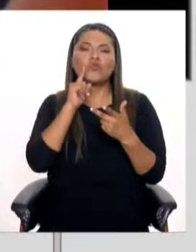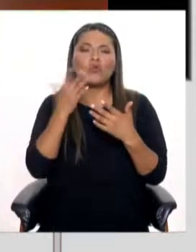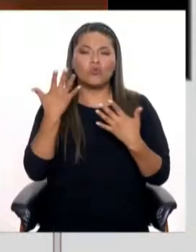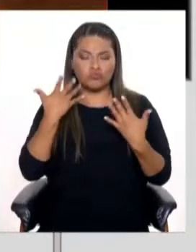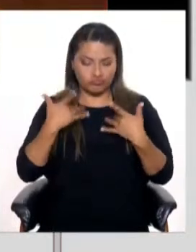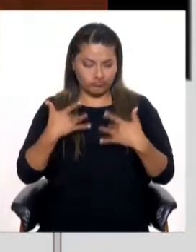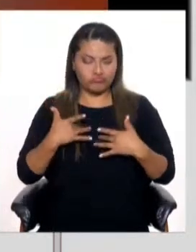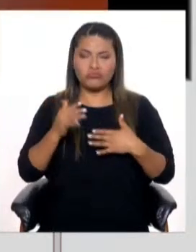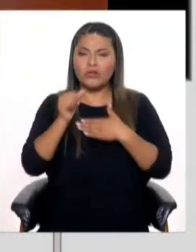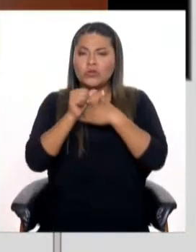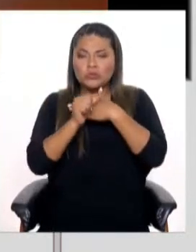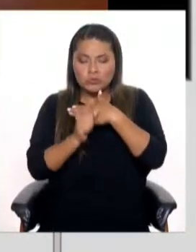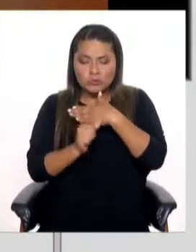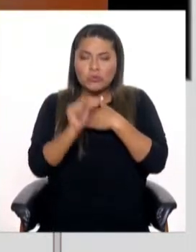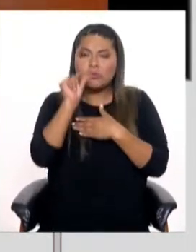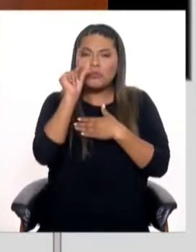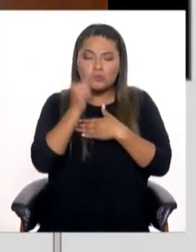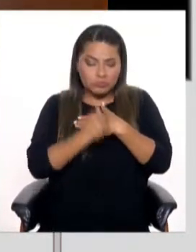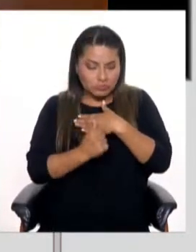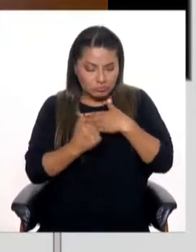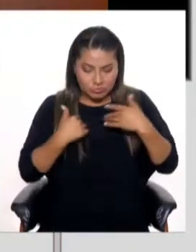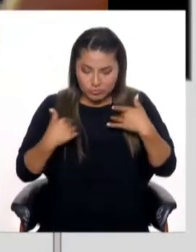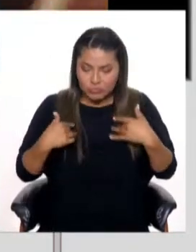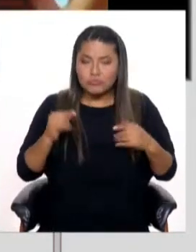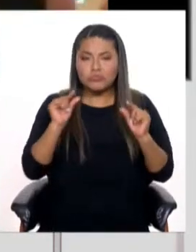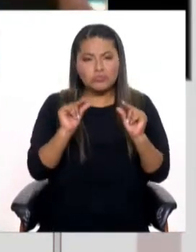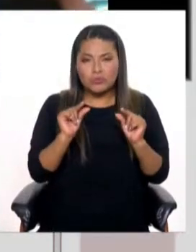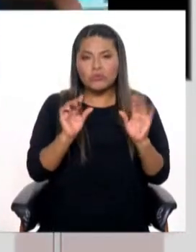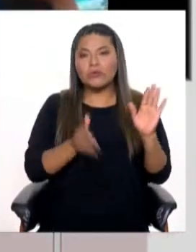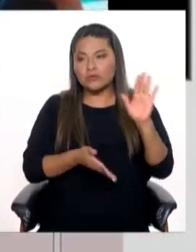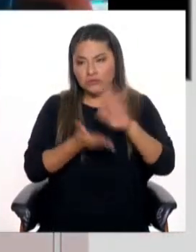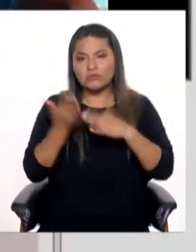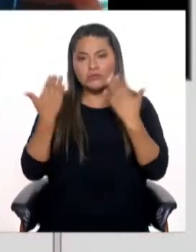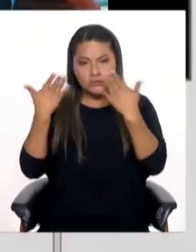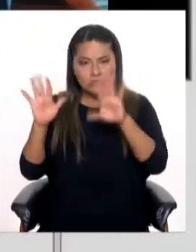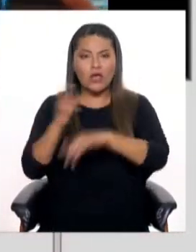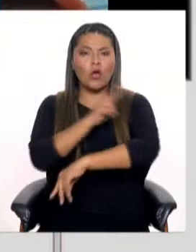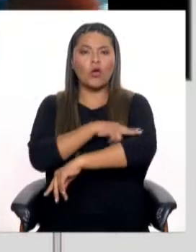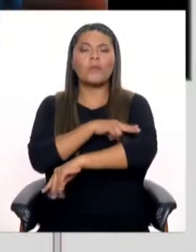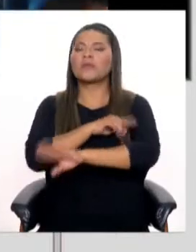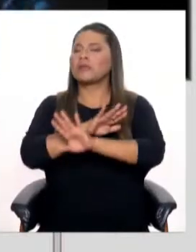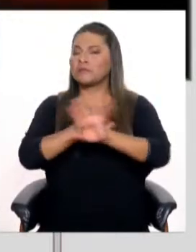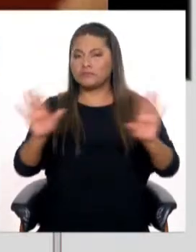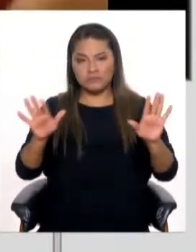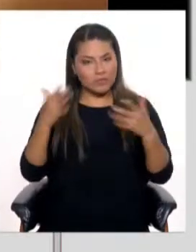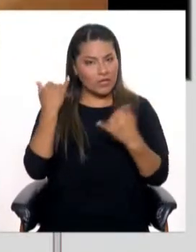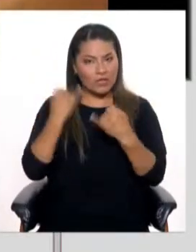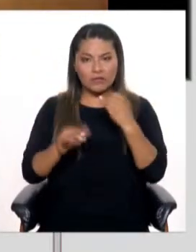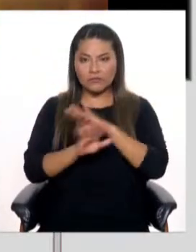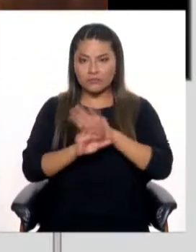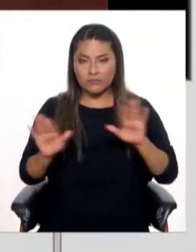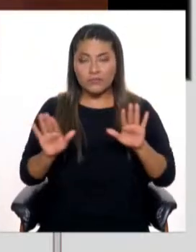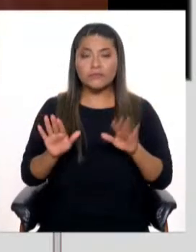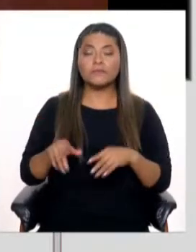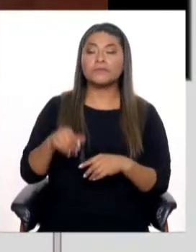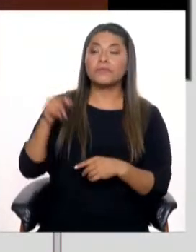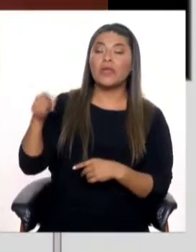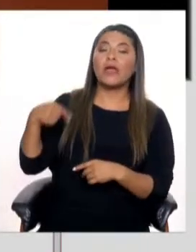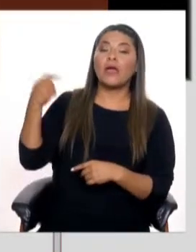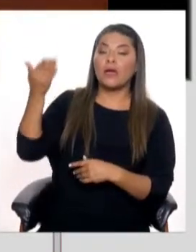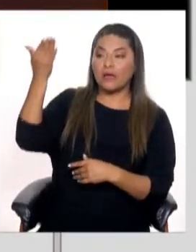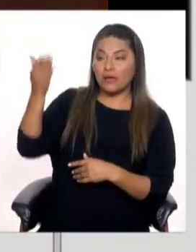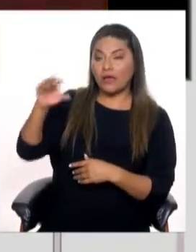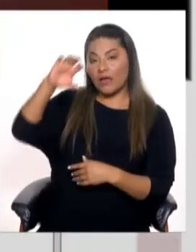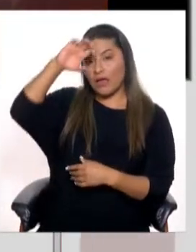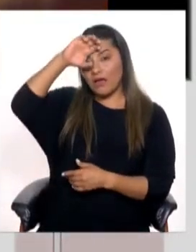presentaría heridas leves y ya ha sido dado de alta. Acá estamos con el brigadier del cuerpo de bomberos, el señor